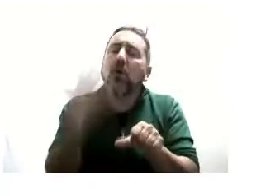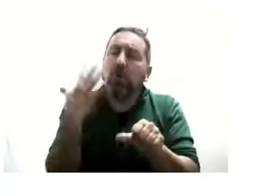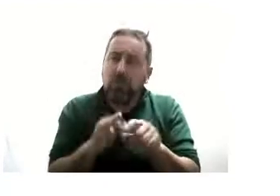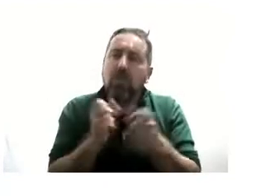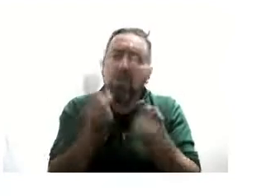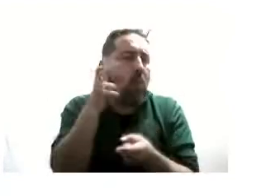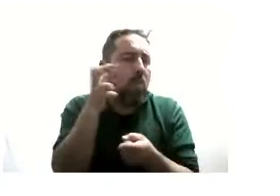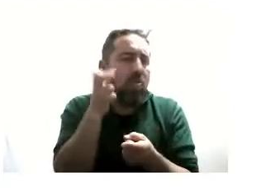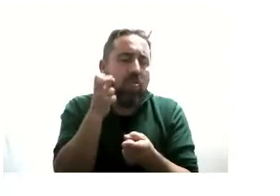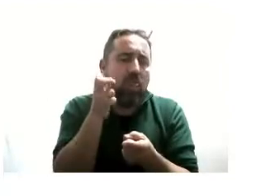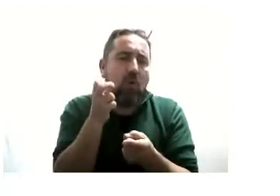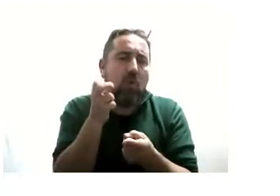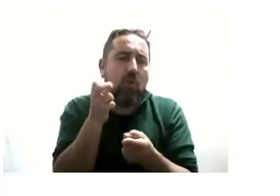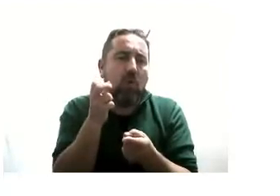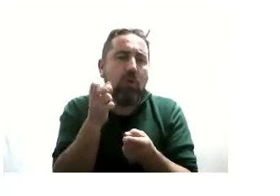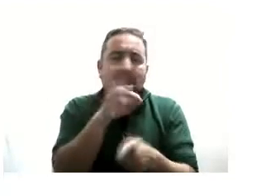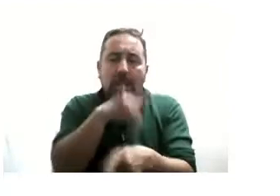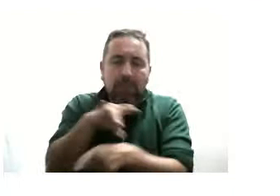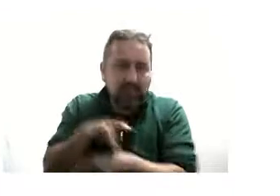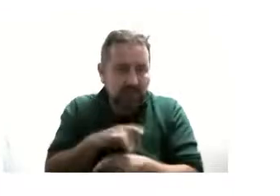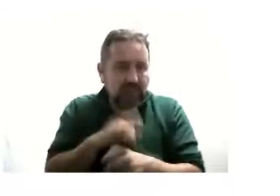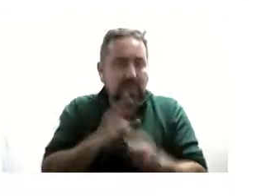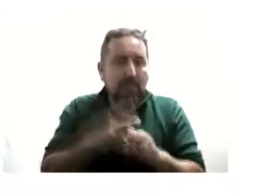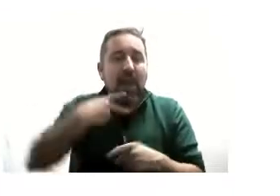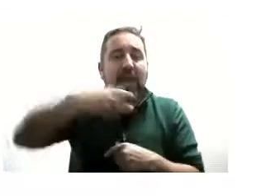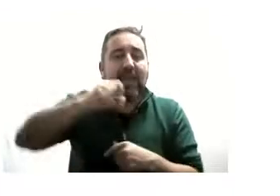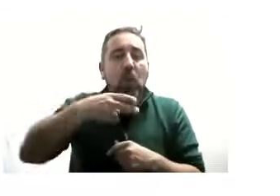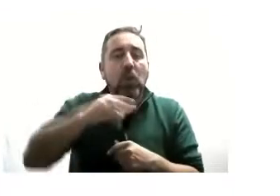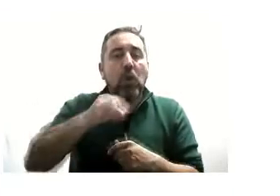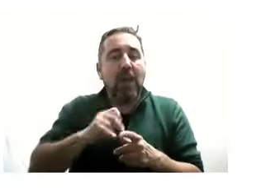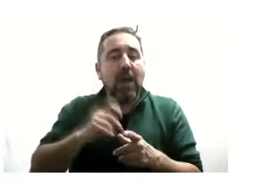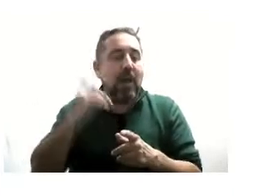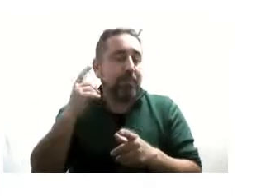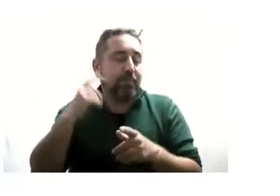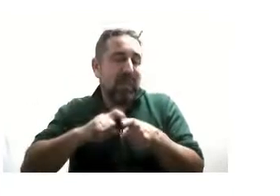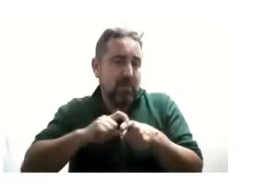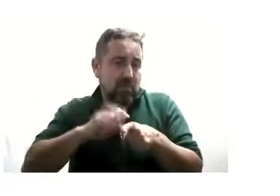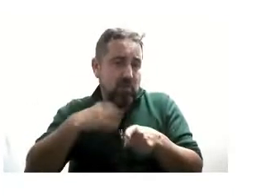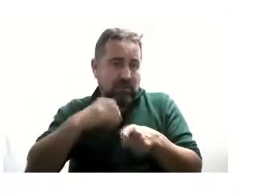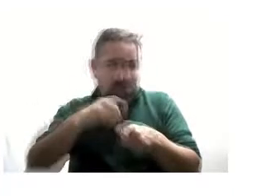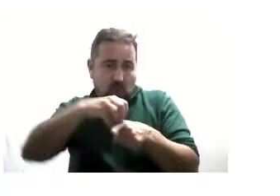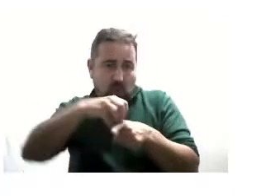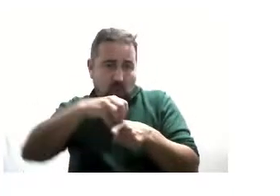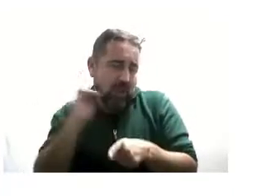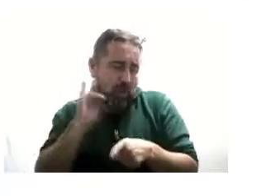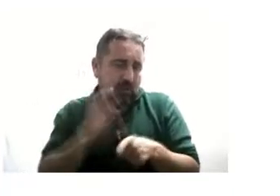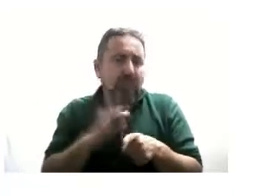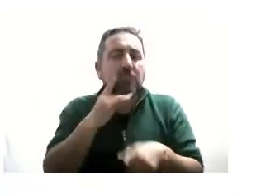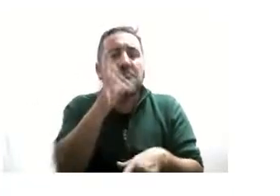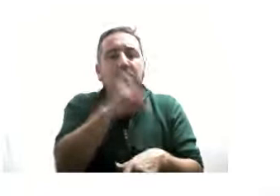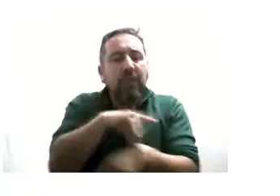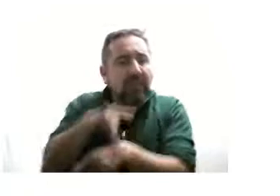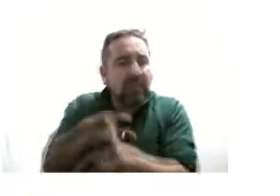audición a pacientes que tienen neurinoma del acústico. Estos tienen una importancia especial en los pacientes que